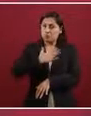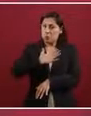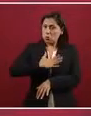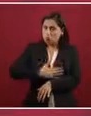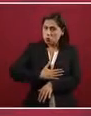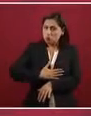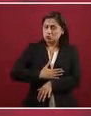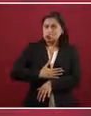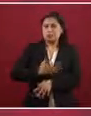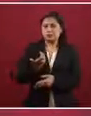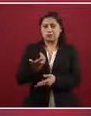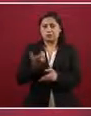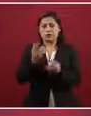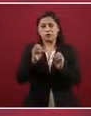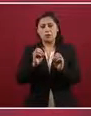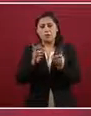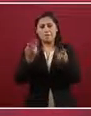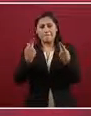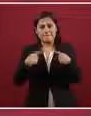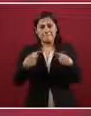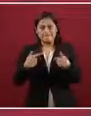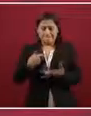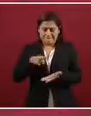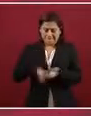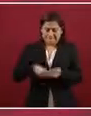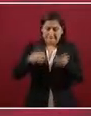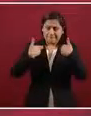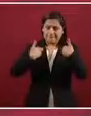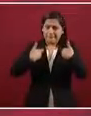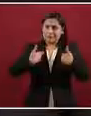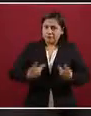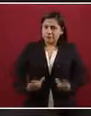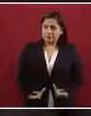el humanismo y tiene que ver también